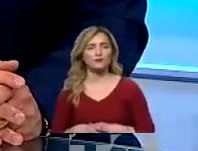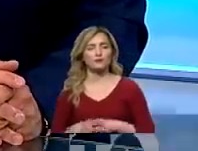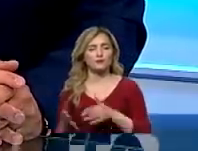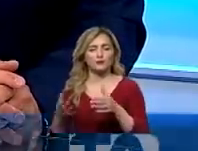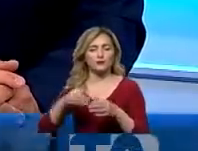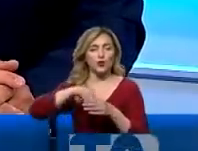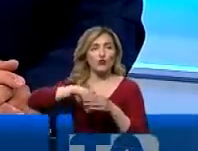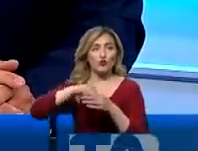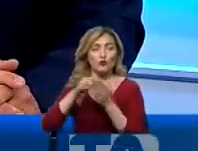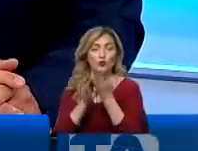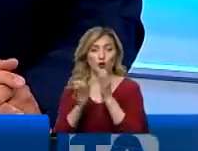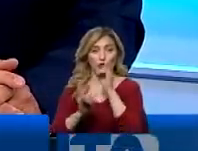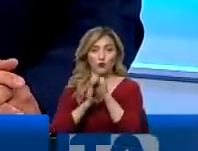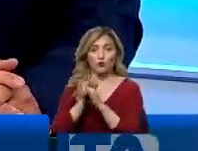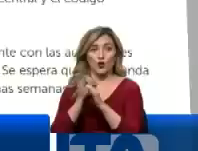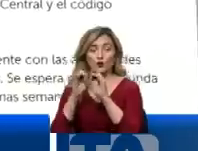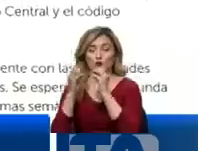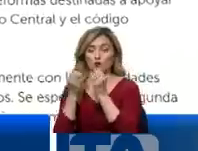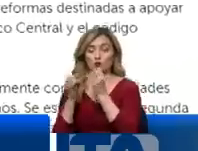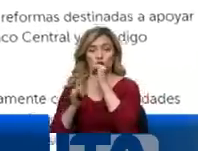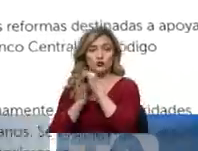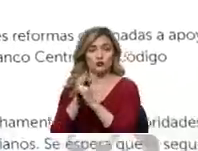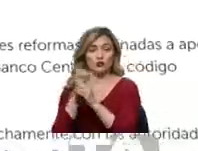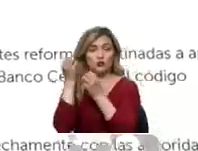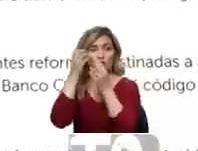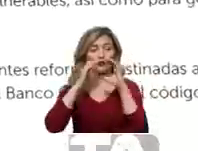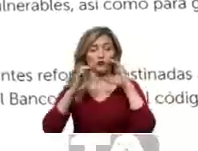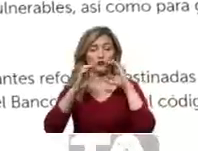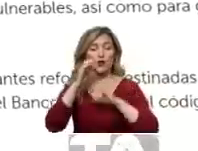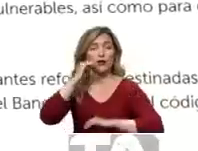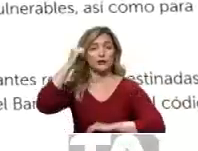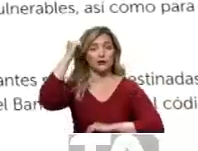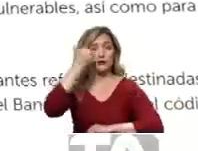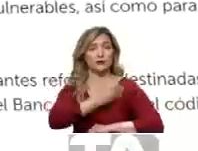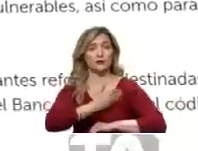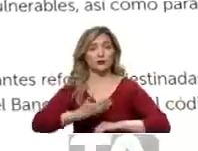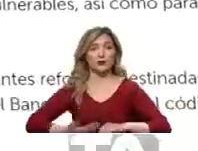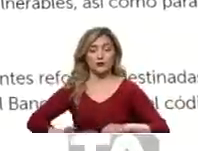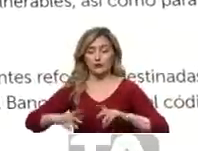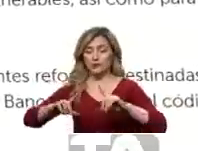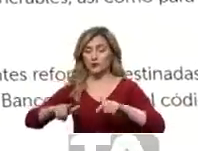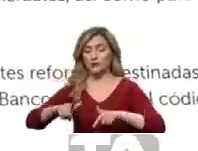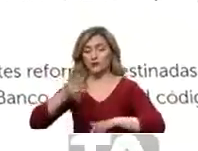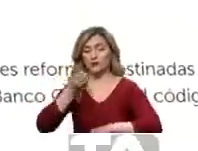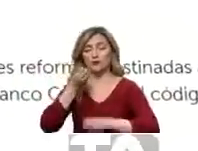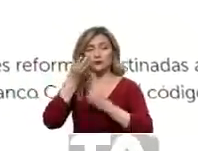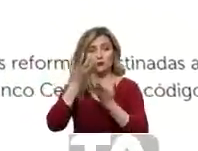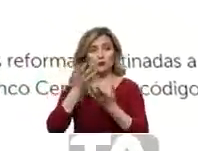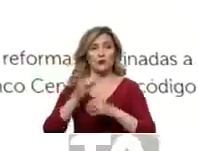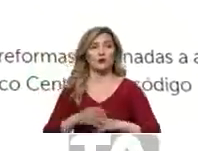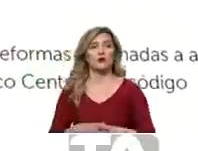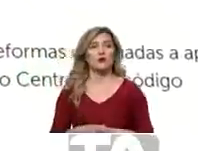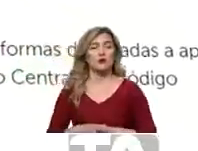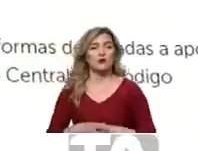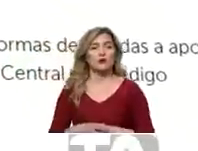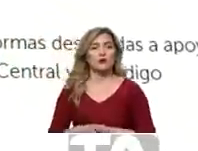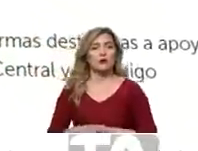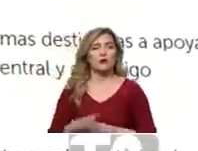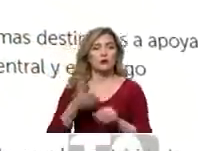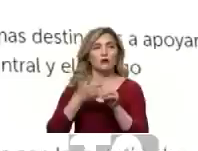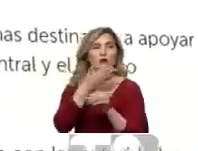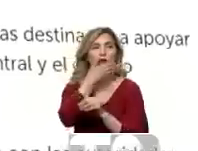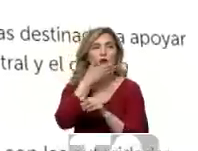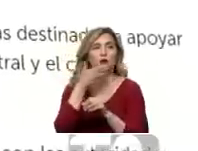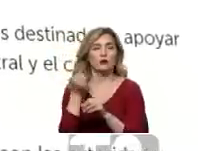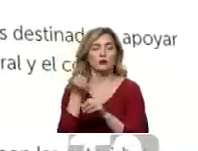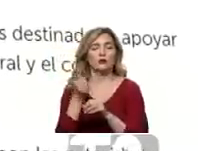El Fondo Monetario Internacional emitió un comunicado sobre las medidas anunciadas anoche por el presidente de la República, las que considera que tienen como objetivo mejorar